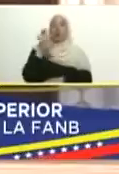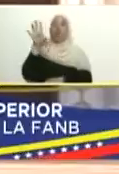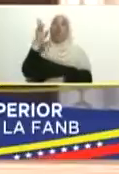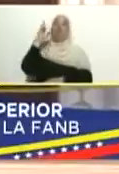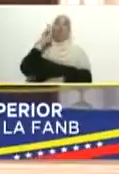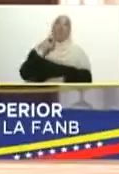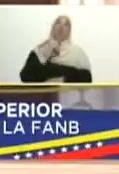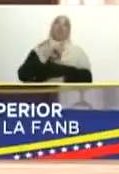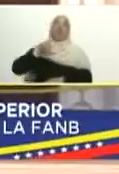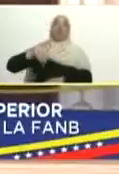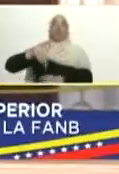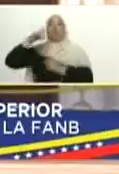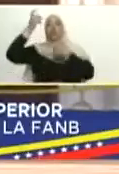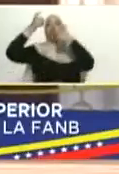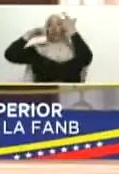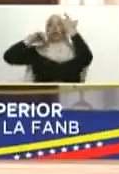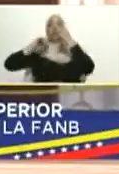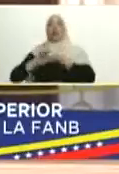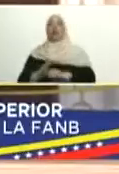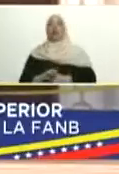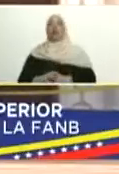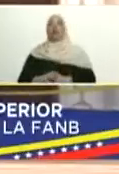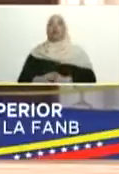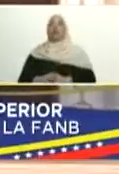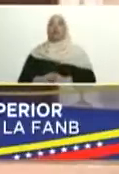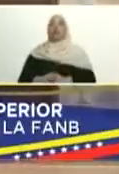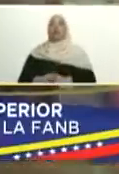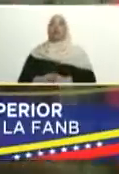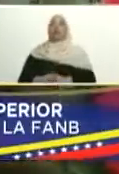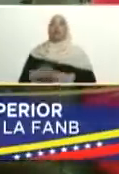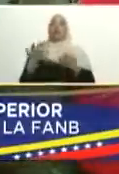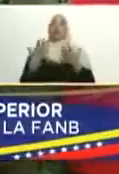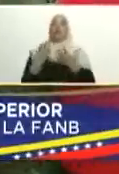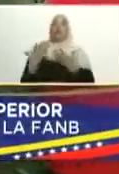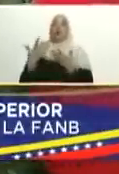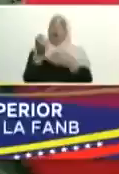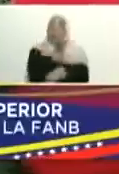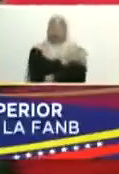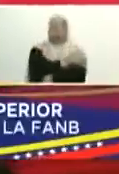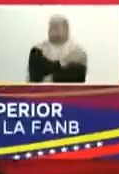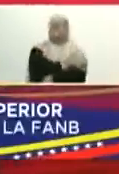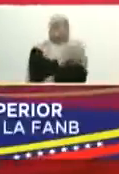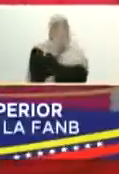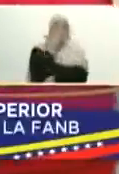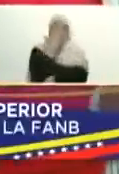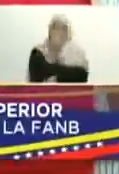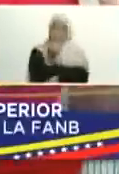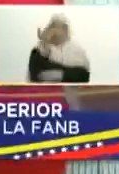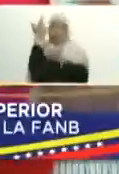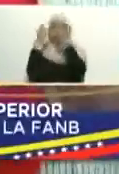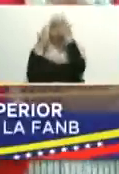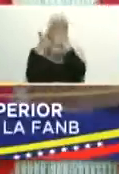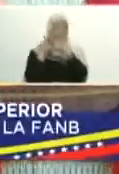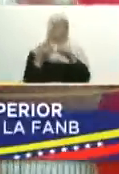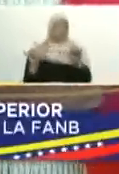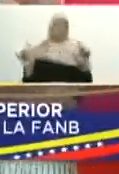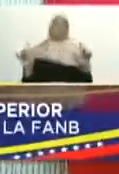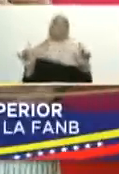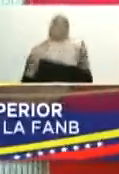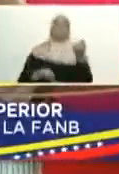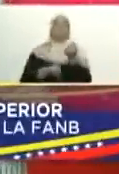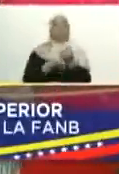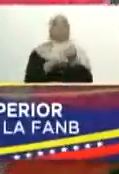bolivariano, nuestro comandante Chávez. ¿Ah? Y esta oligarquía no lo entendió y se prestó para